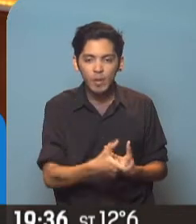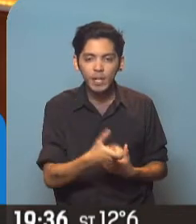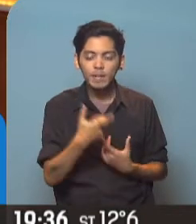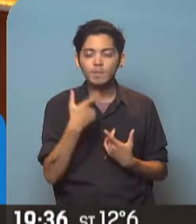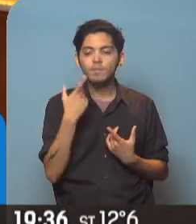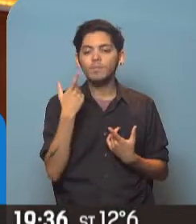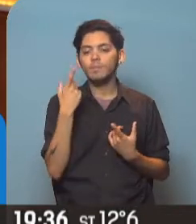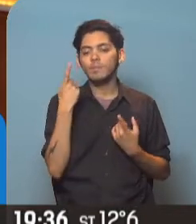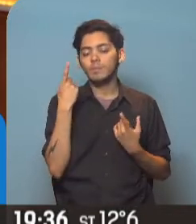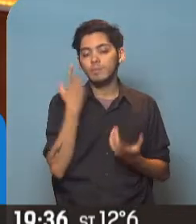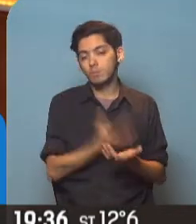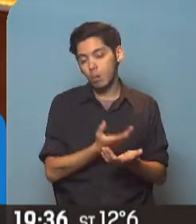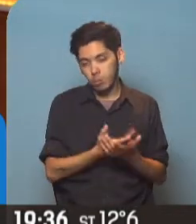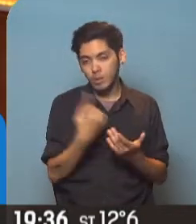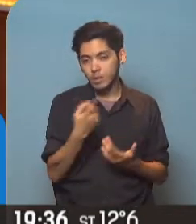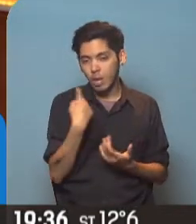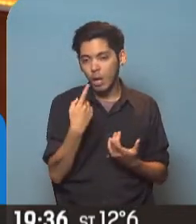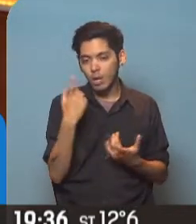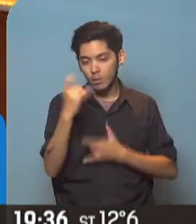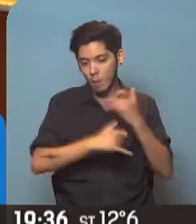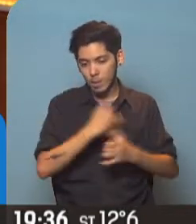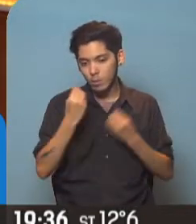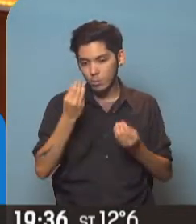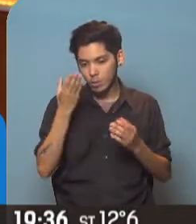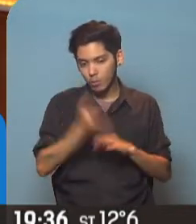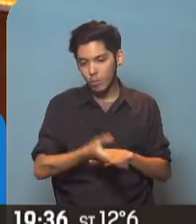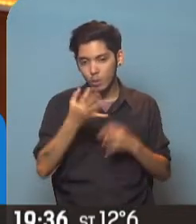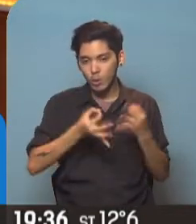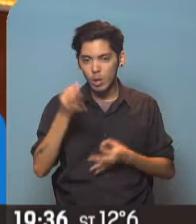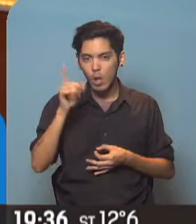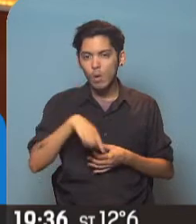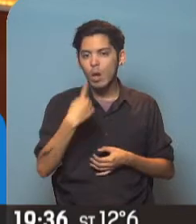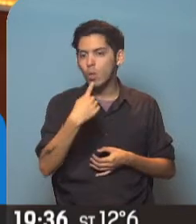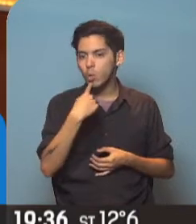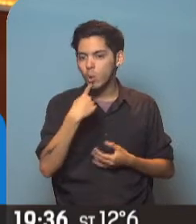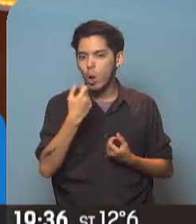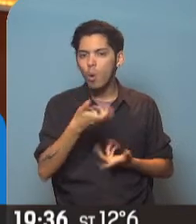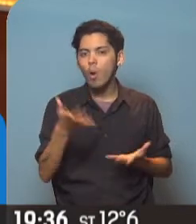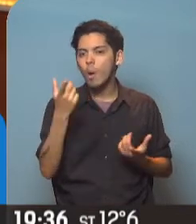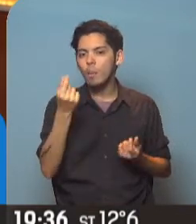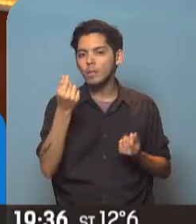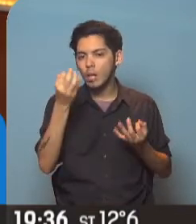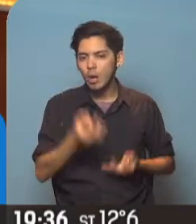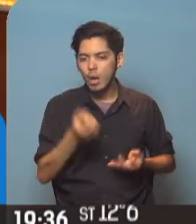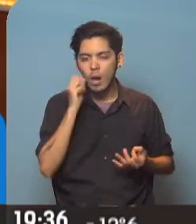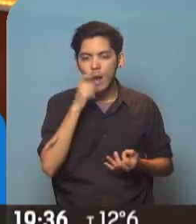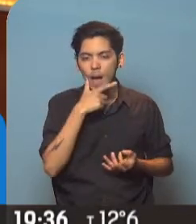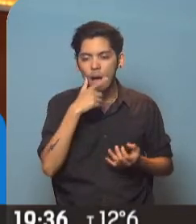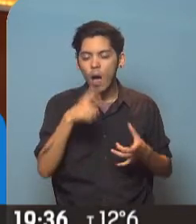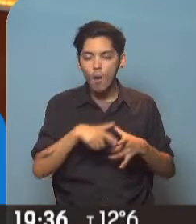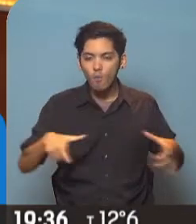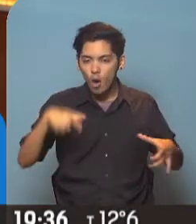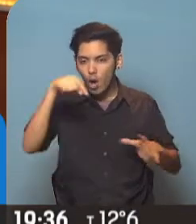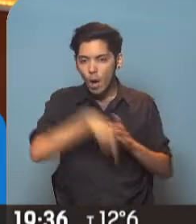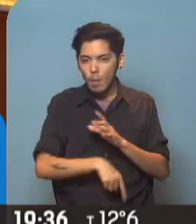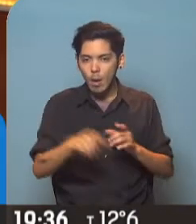el argumento con el cual nosotros fuimos a la justicia en realidad es se está poniendo en duda cuál es el precio real del gas en boca de pozo es el precio mayorista